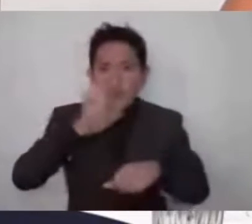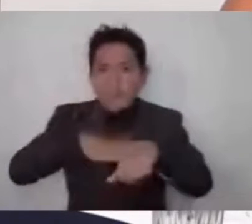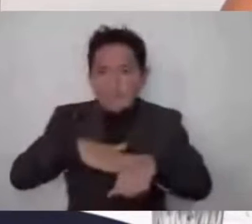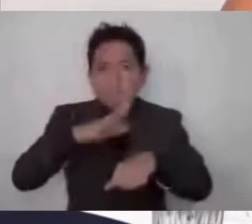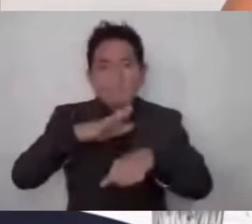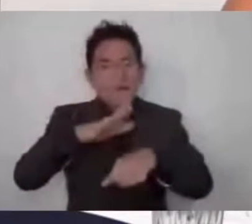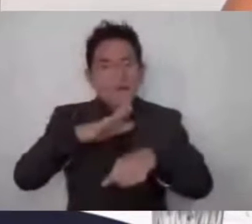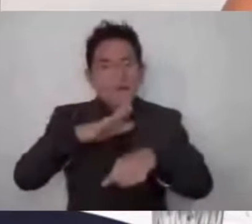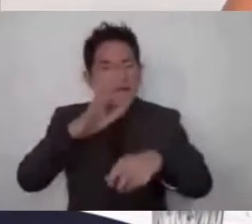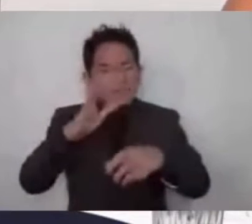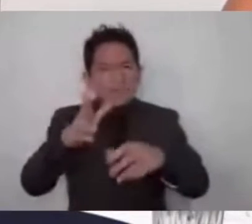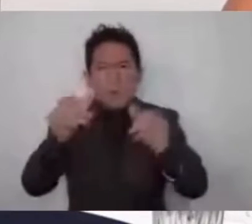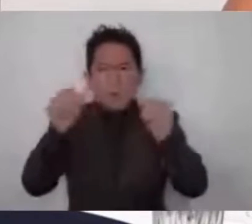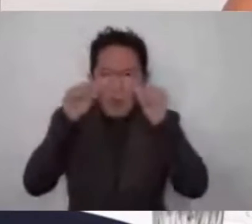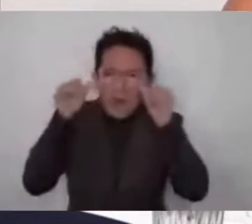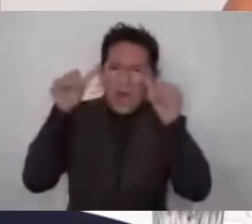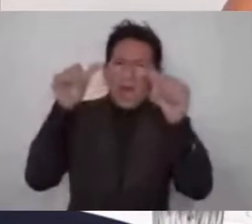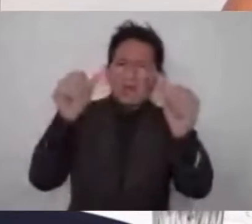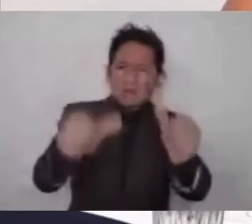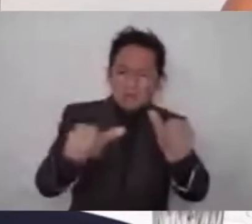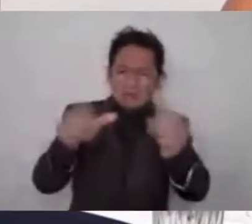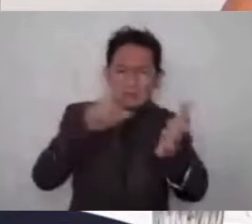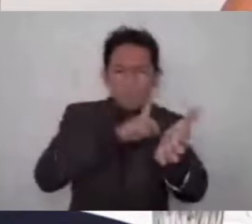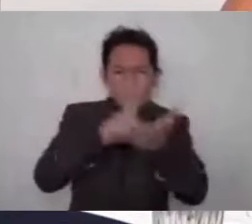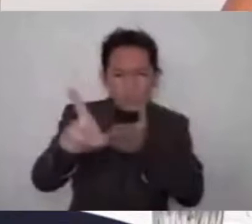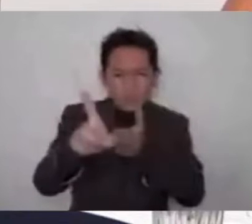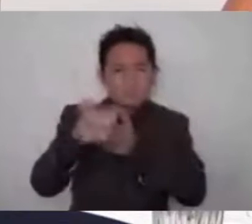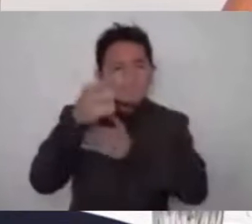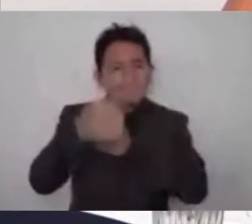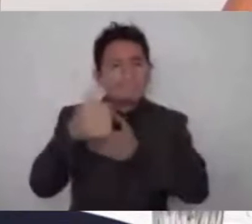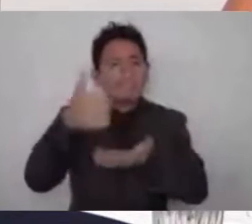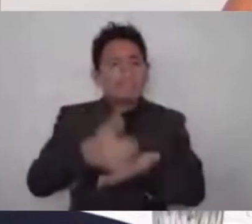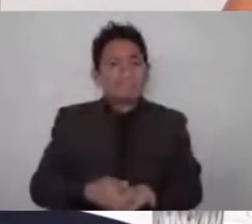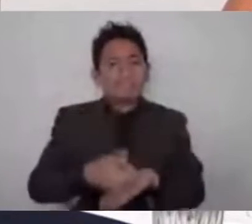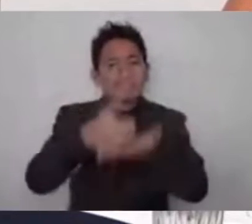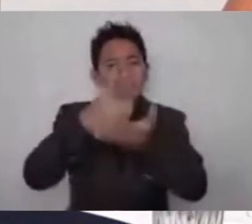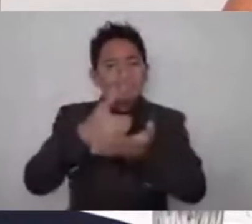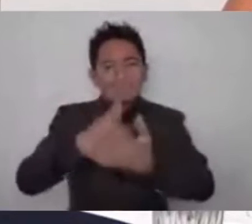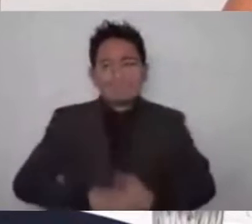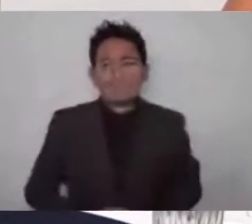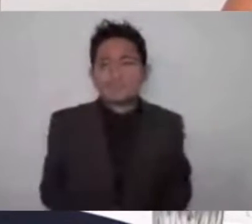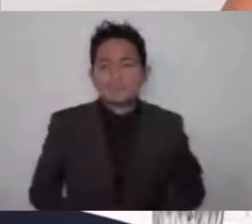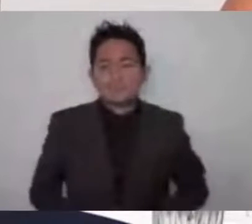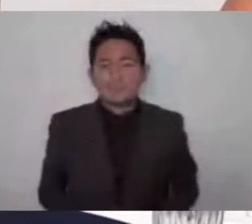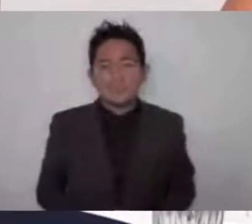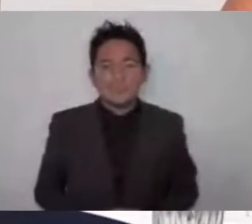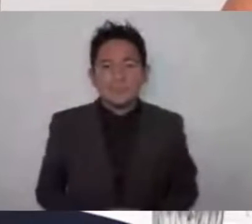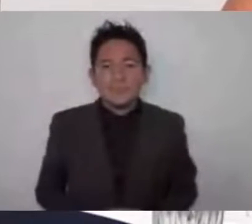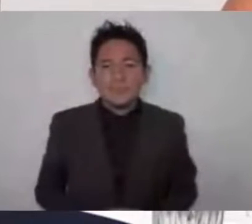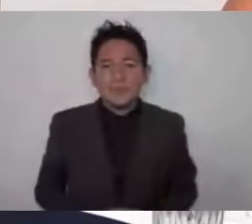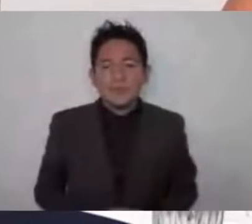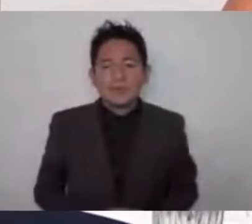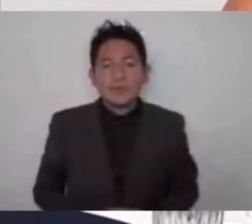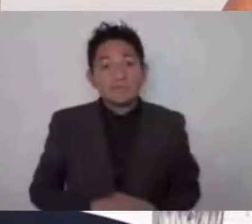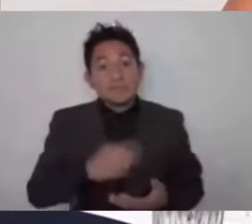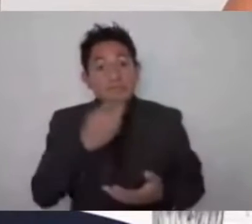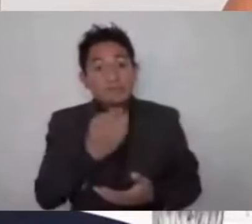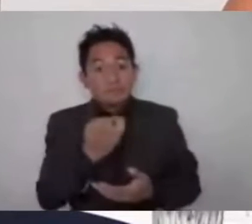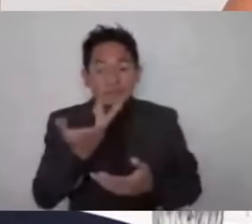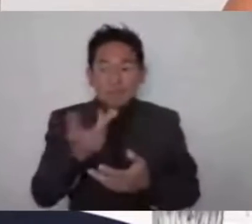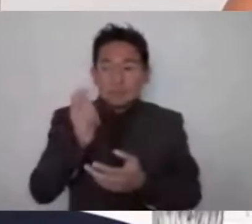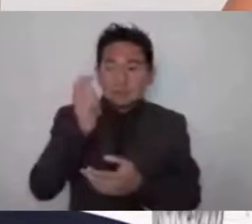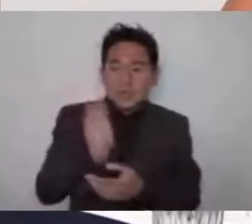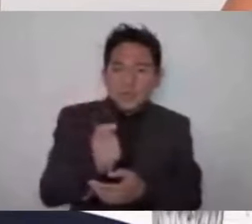problema con por otro lado una doctrina bastante robusta creo yo coherente